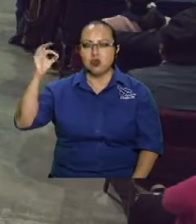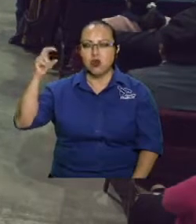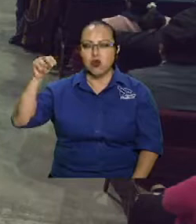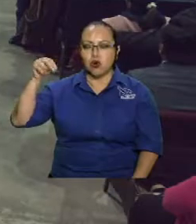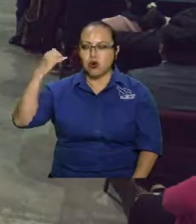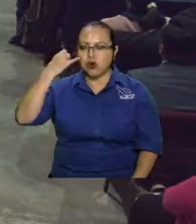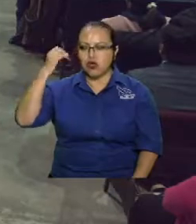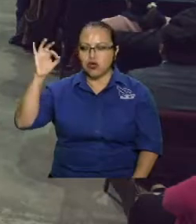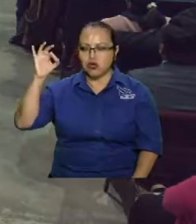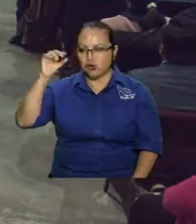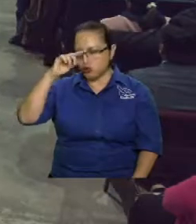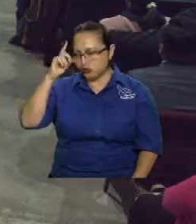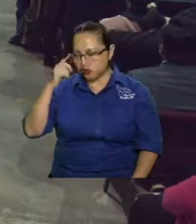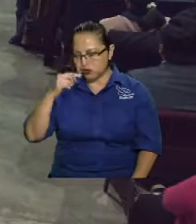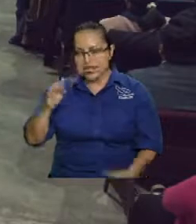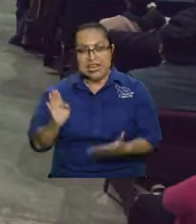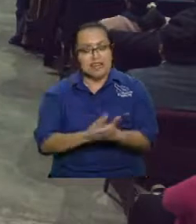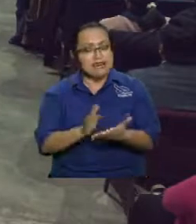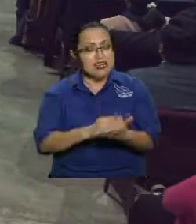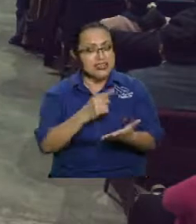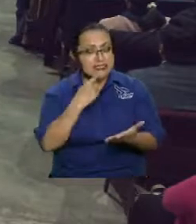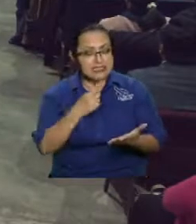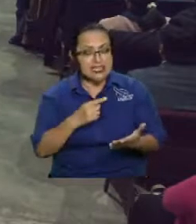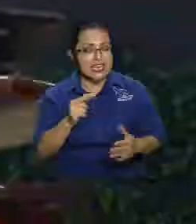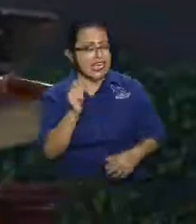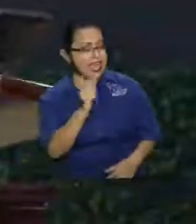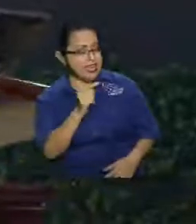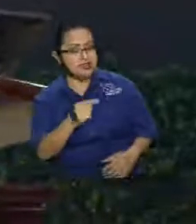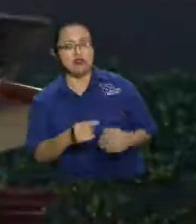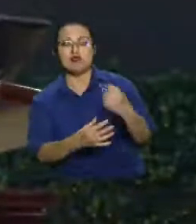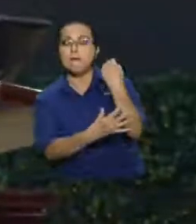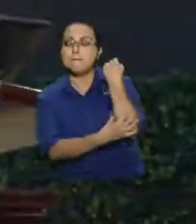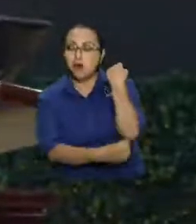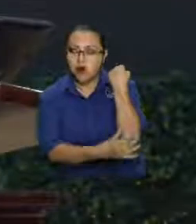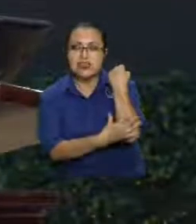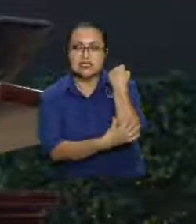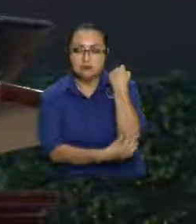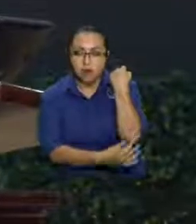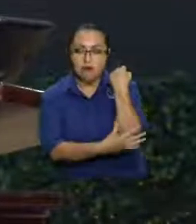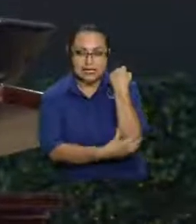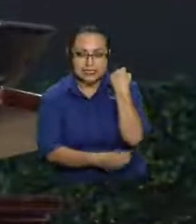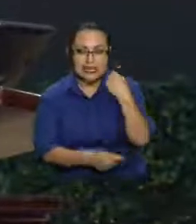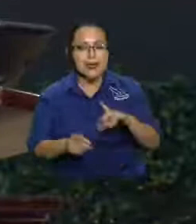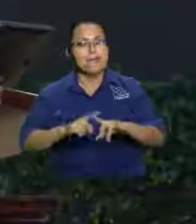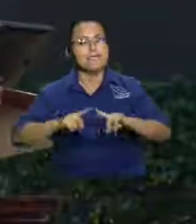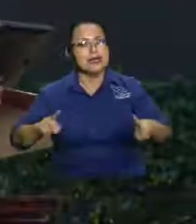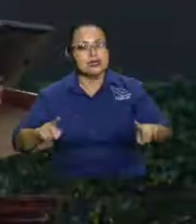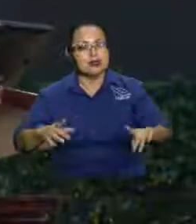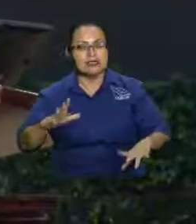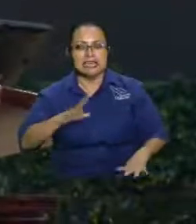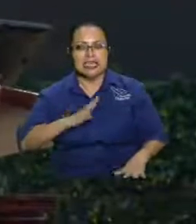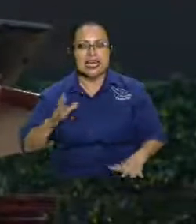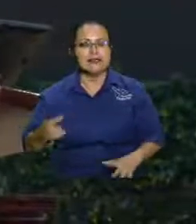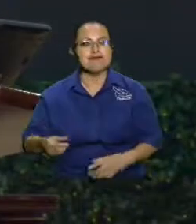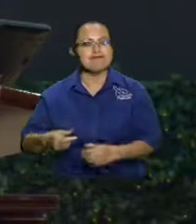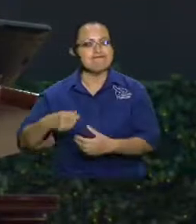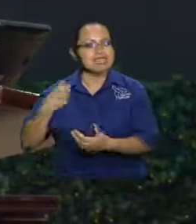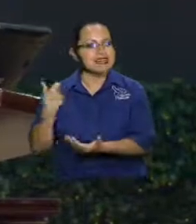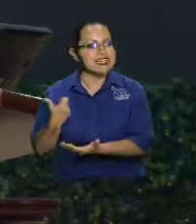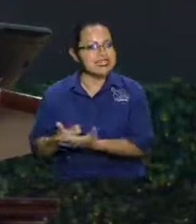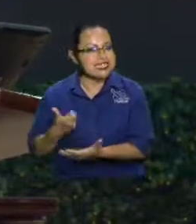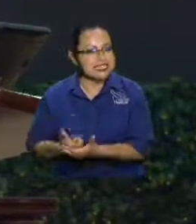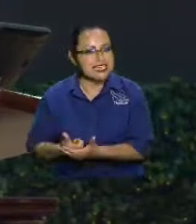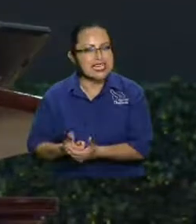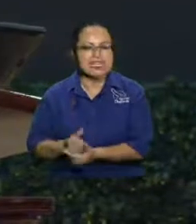de los macedonios, dice que ellos eran pobres, pobres, pobres económicamente, pero que tenían una cosa que se llamaba la